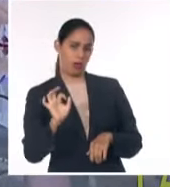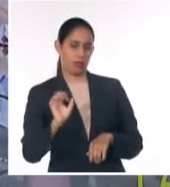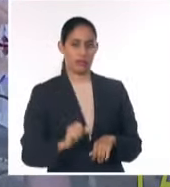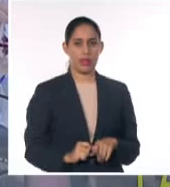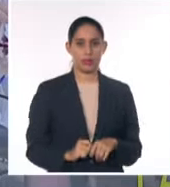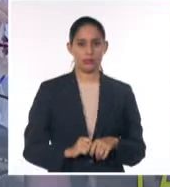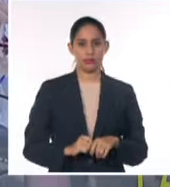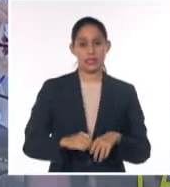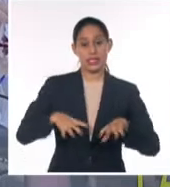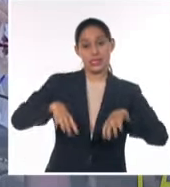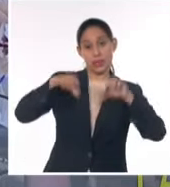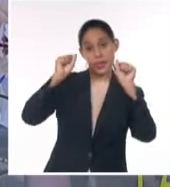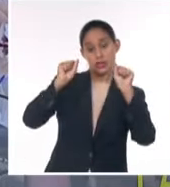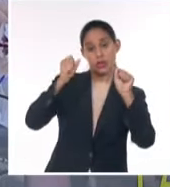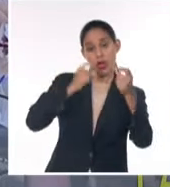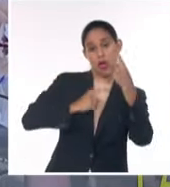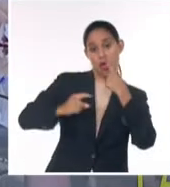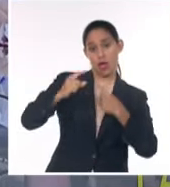servicio